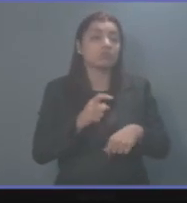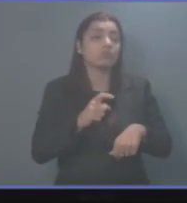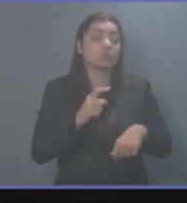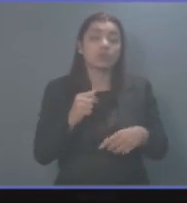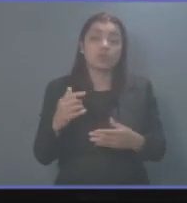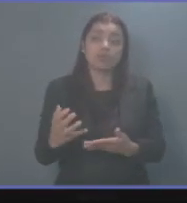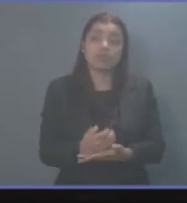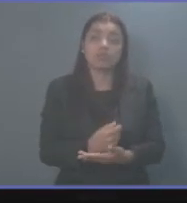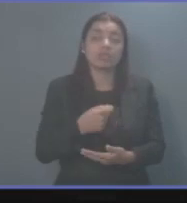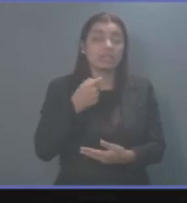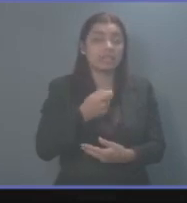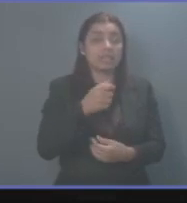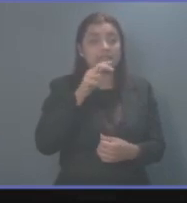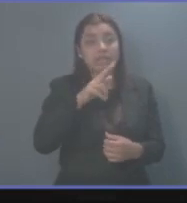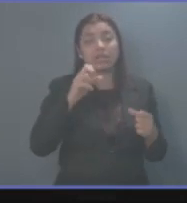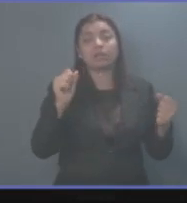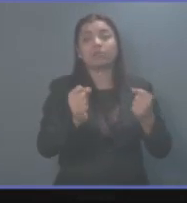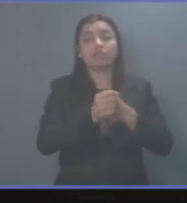de